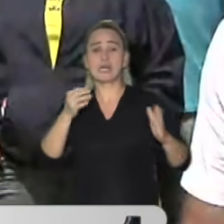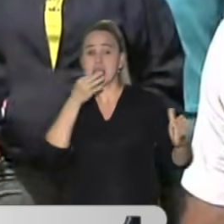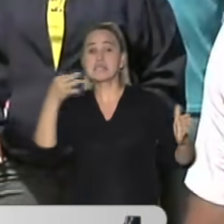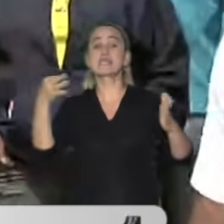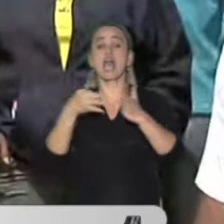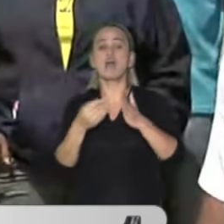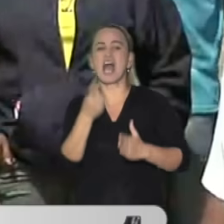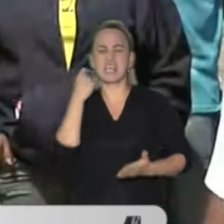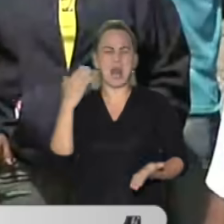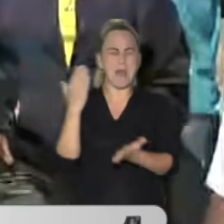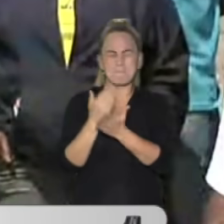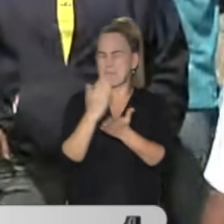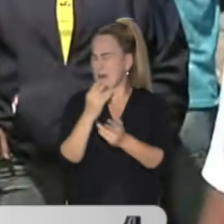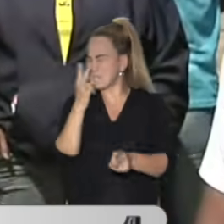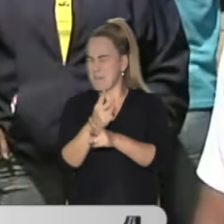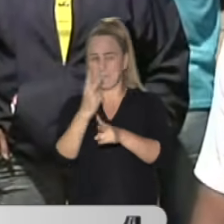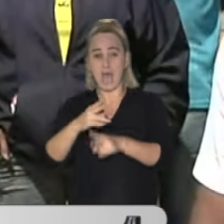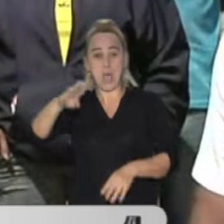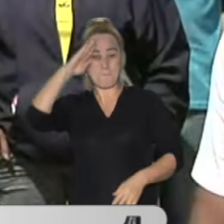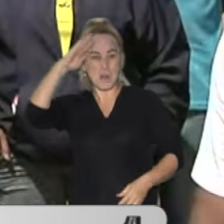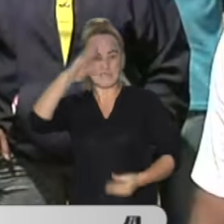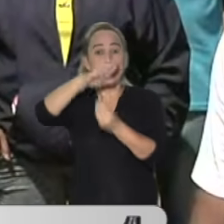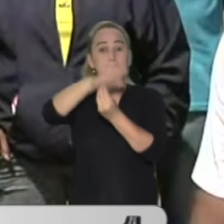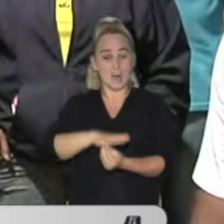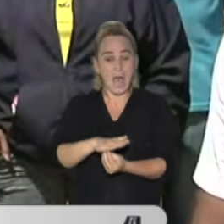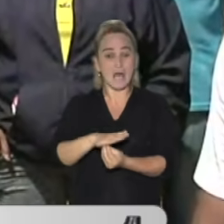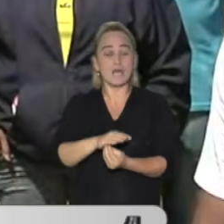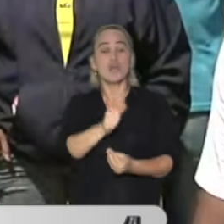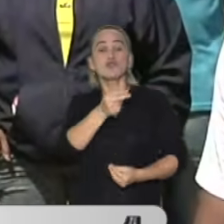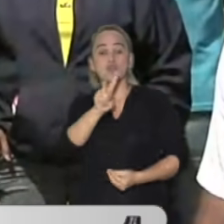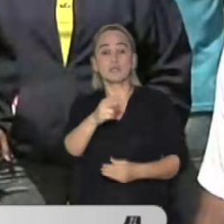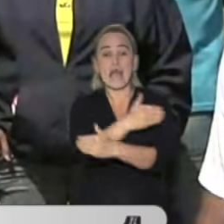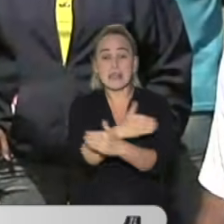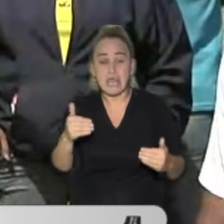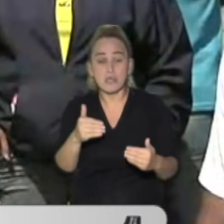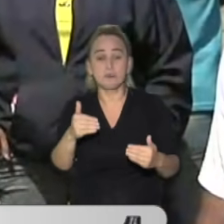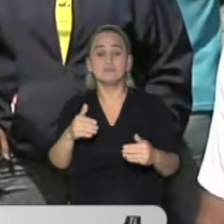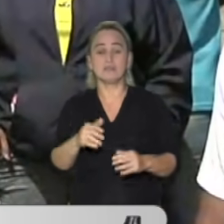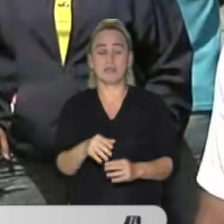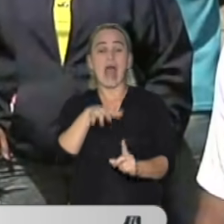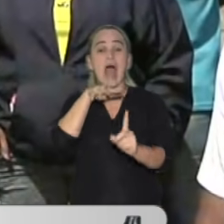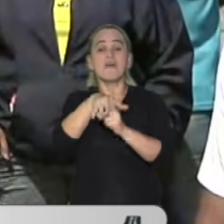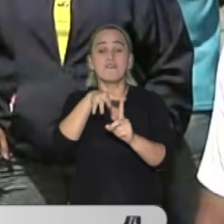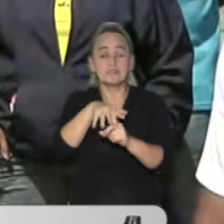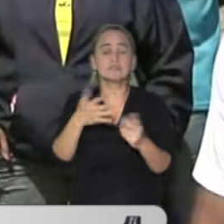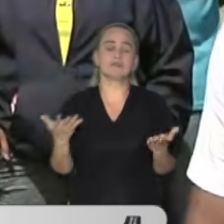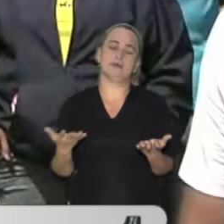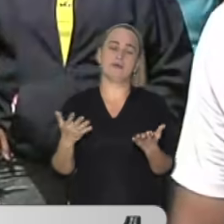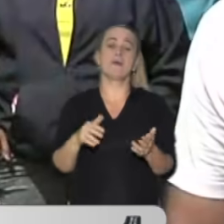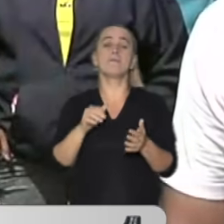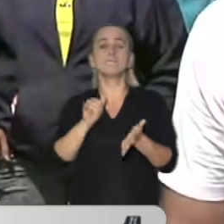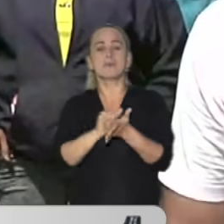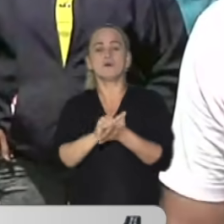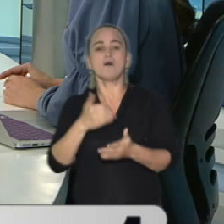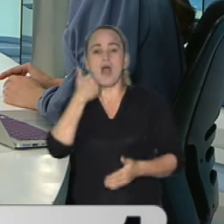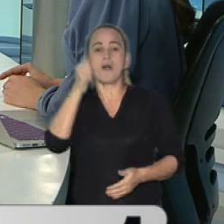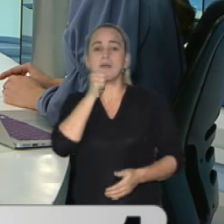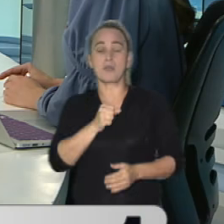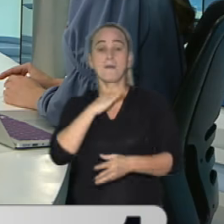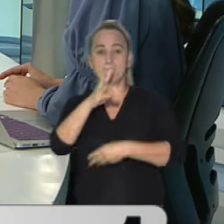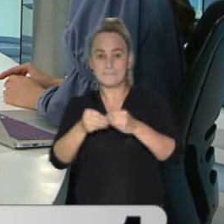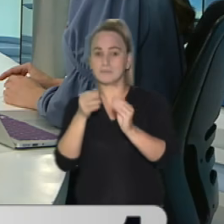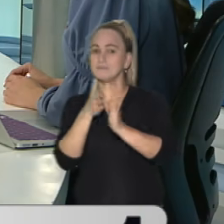violentos de ayer y la acción de la fuerza pública, dos menores resultaron con afectaciones, igual un adulto mayor. Más adelante,